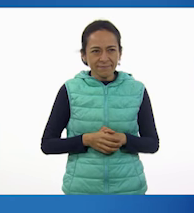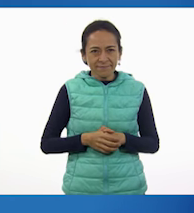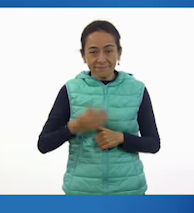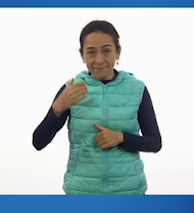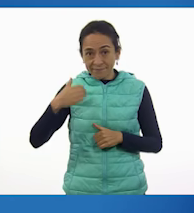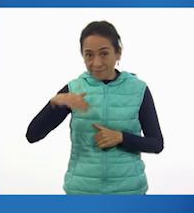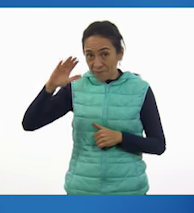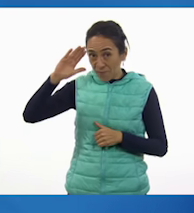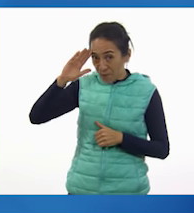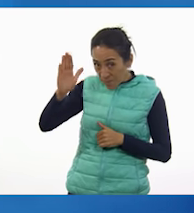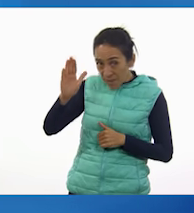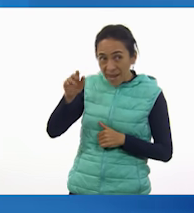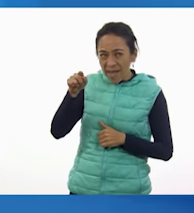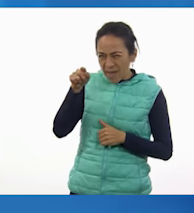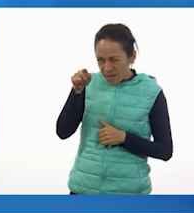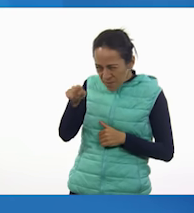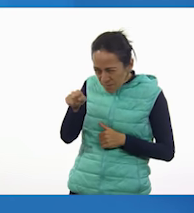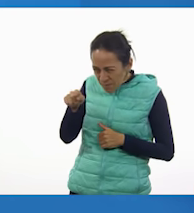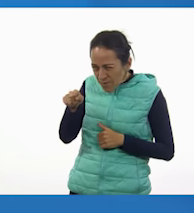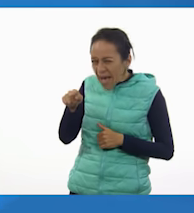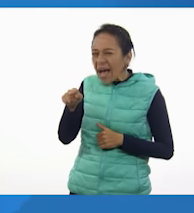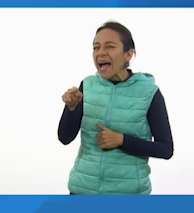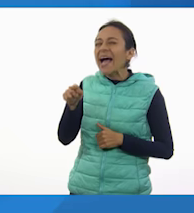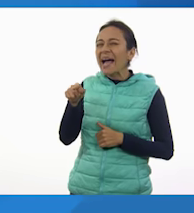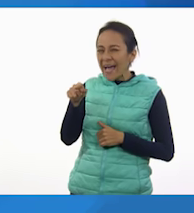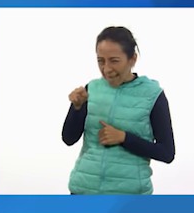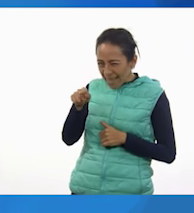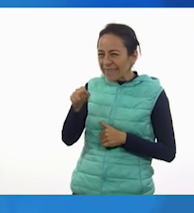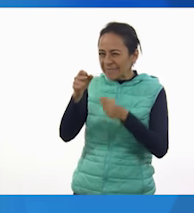¿Seguro tú eres Cristina? Pásale.